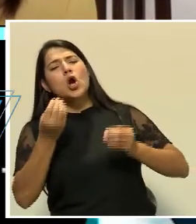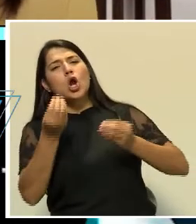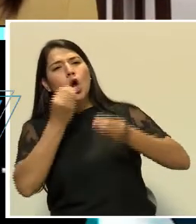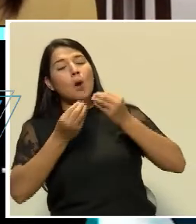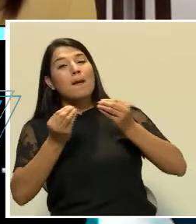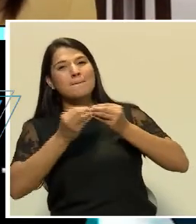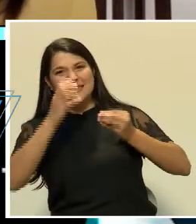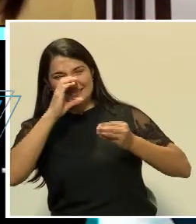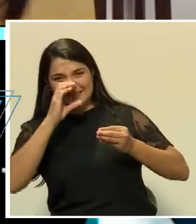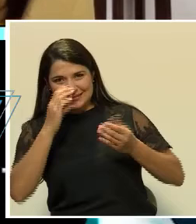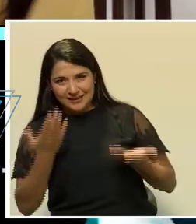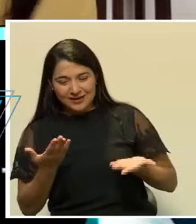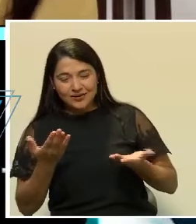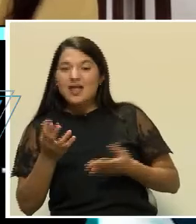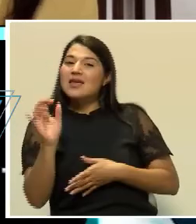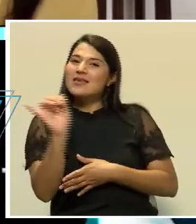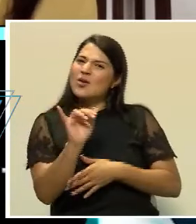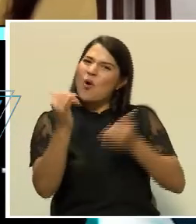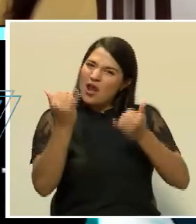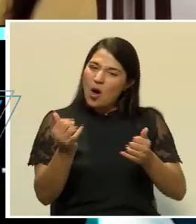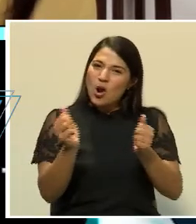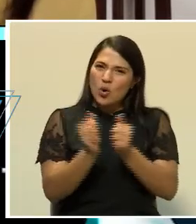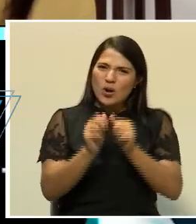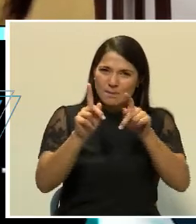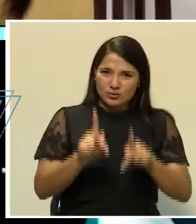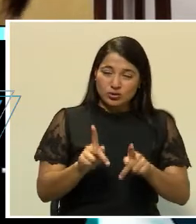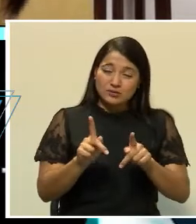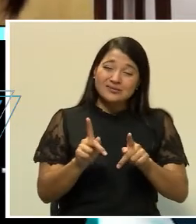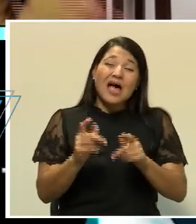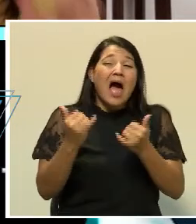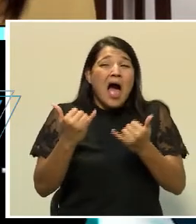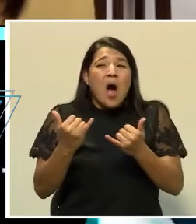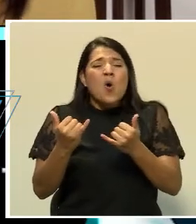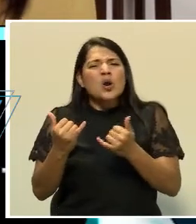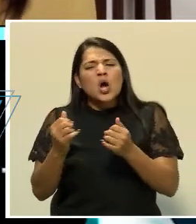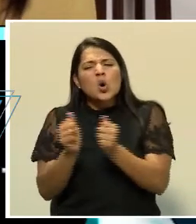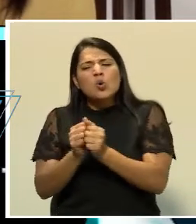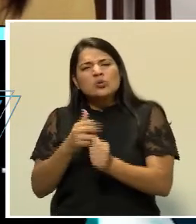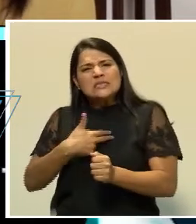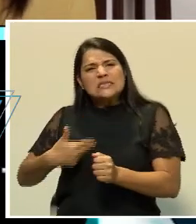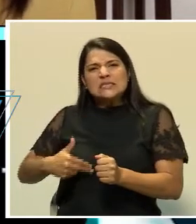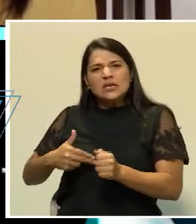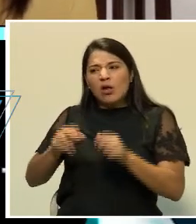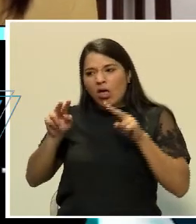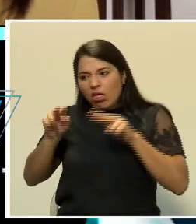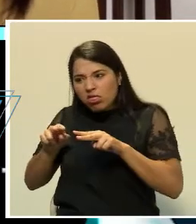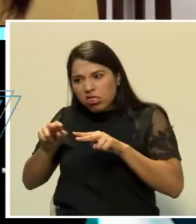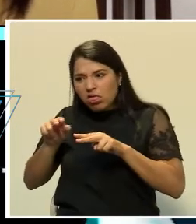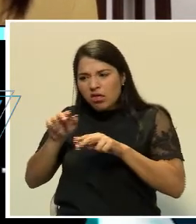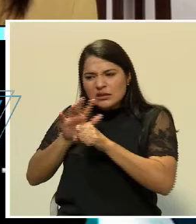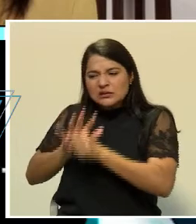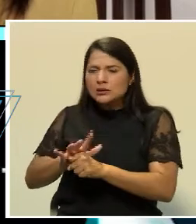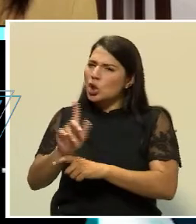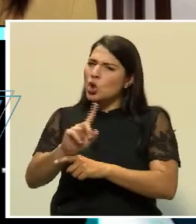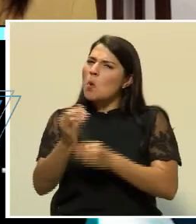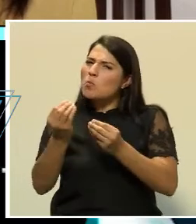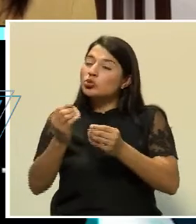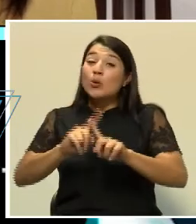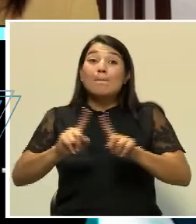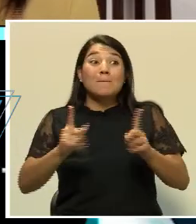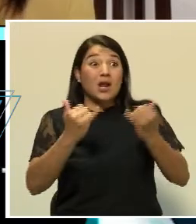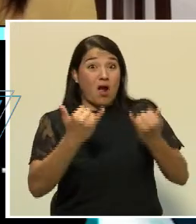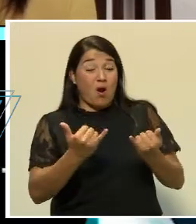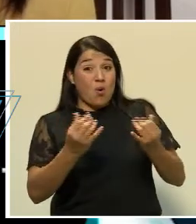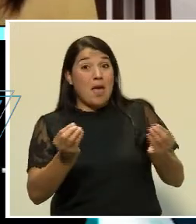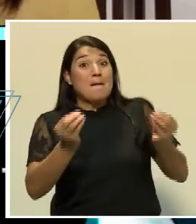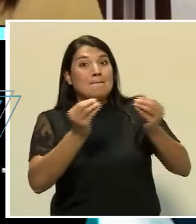humana, es que ahorita la atención está toda sobre los nicaragüenses. Pero justo antes de que pasara eso, realmente la atención estaba